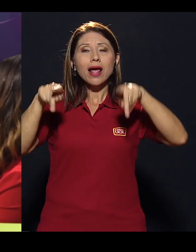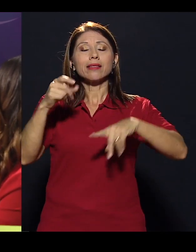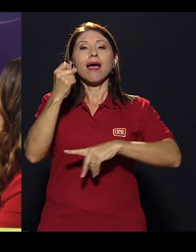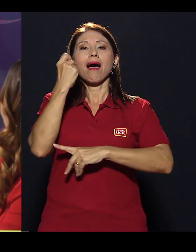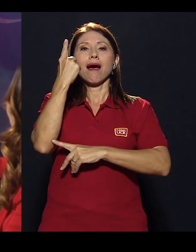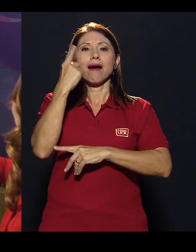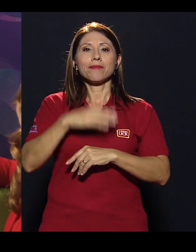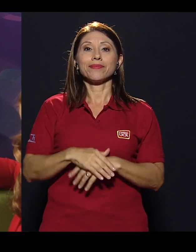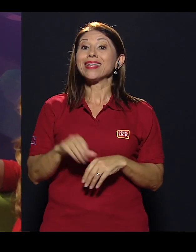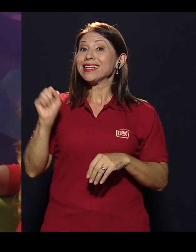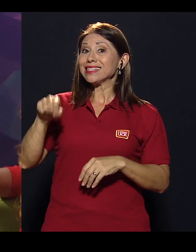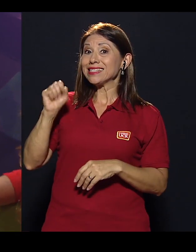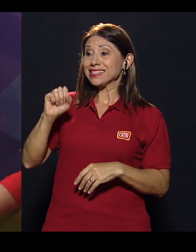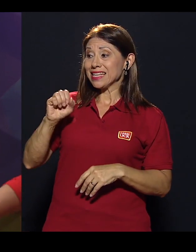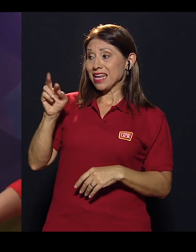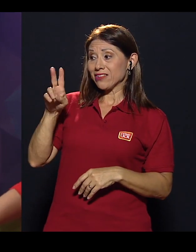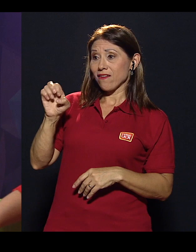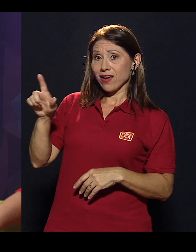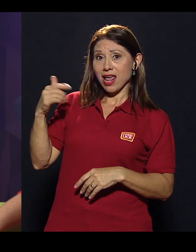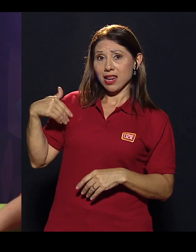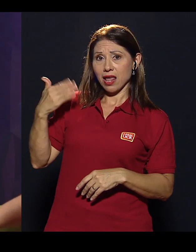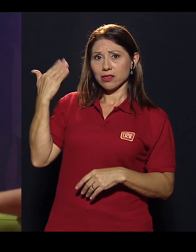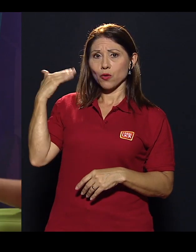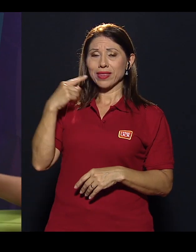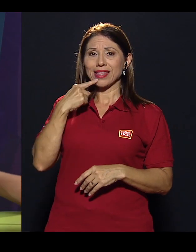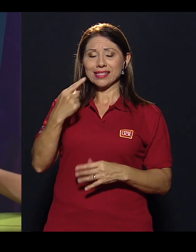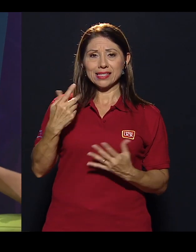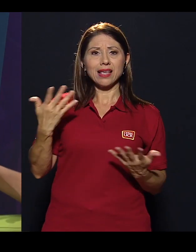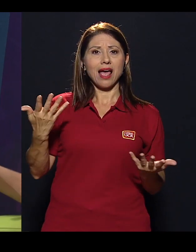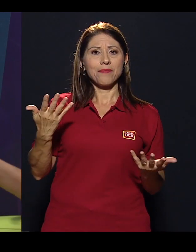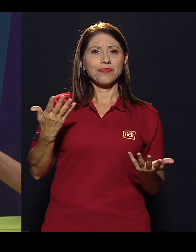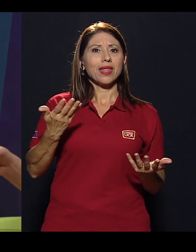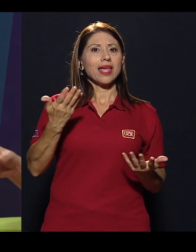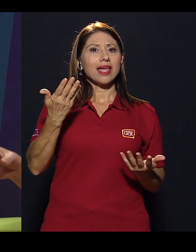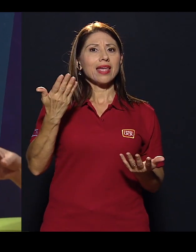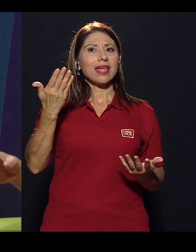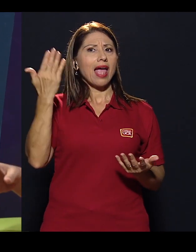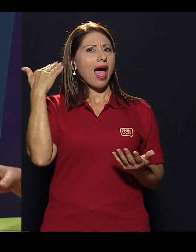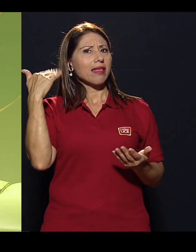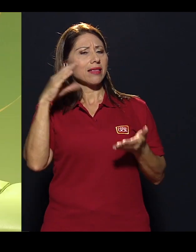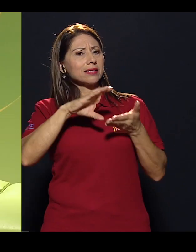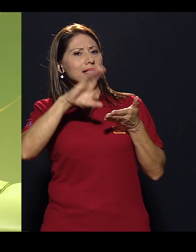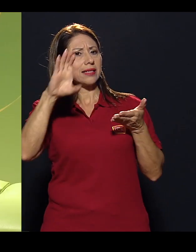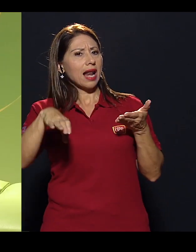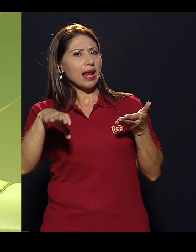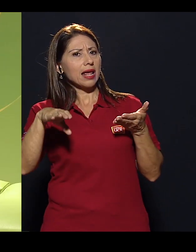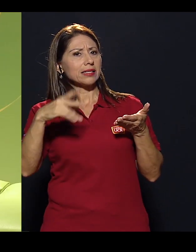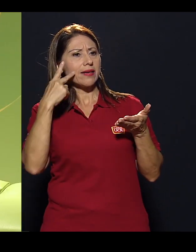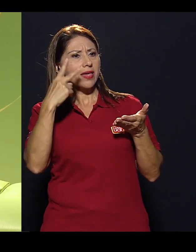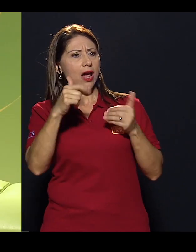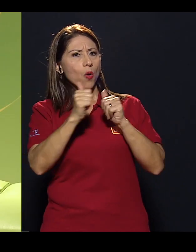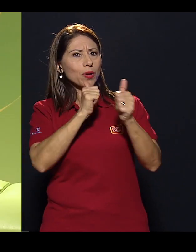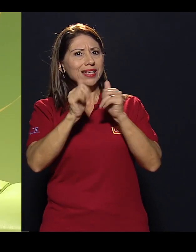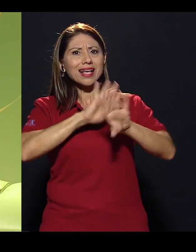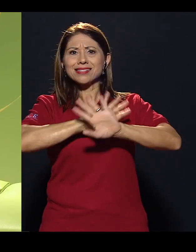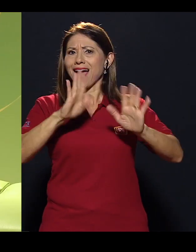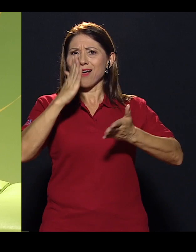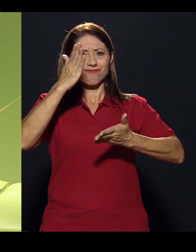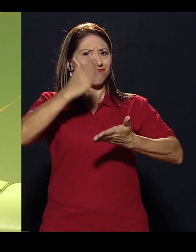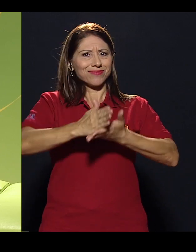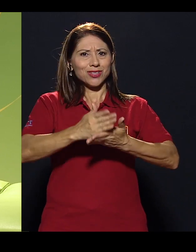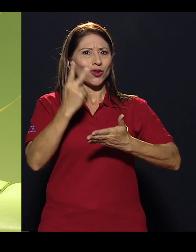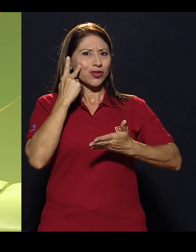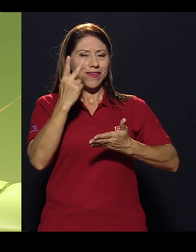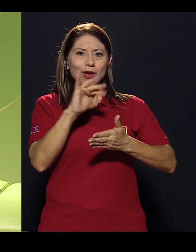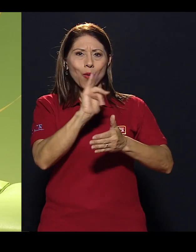comprender. Sí, y justamente Rafael decía anteriormente en la entrevista que se dejó de ver al CENAREC como una competencia,